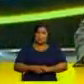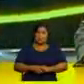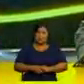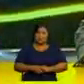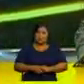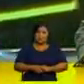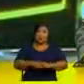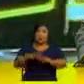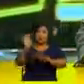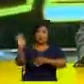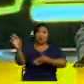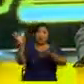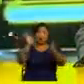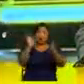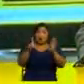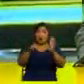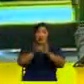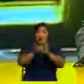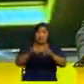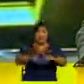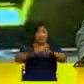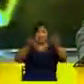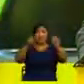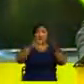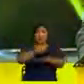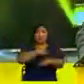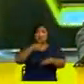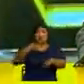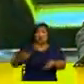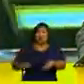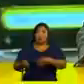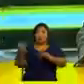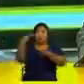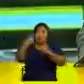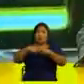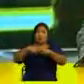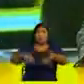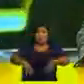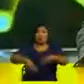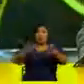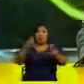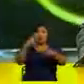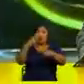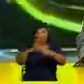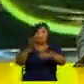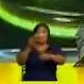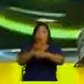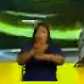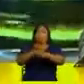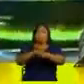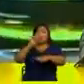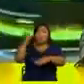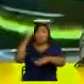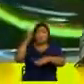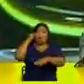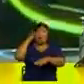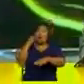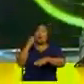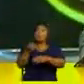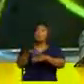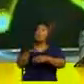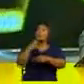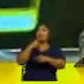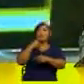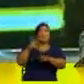Los representantes legales de la empresa china acusada de vínculos de corrupción con exfuncionarios del gobierno desmienten las